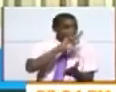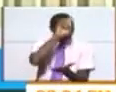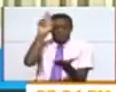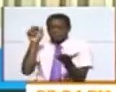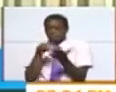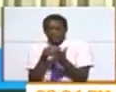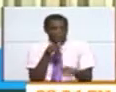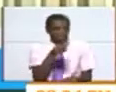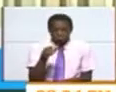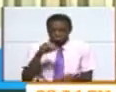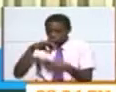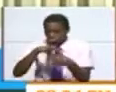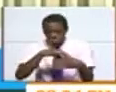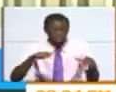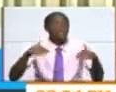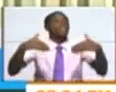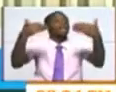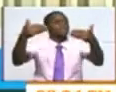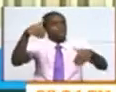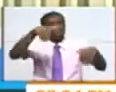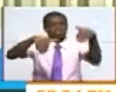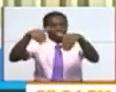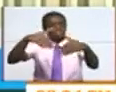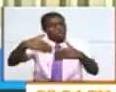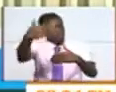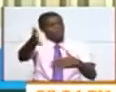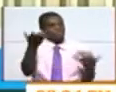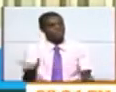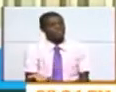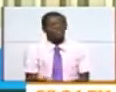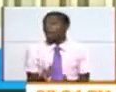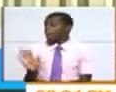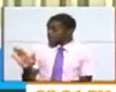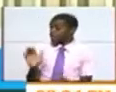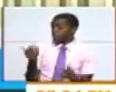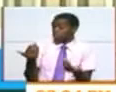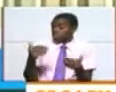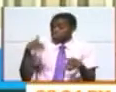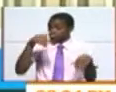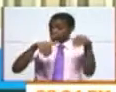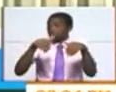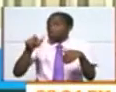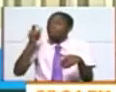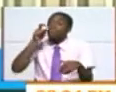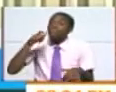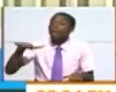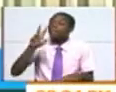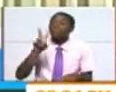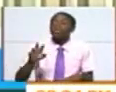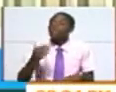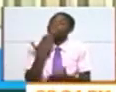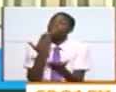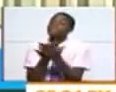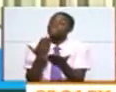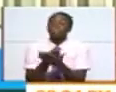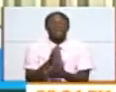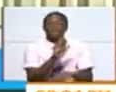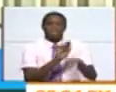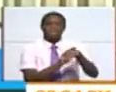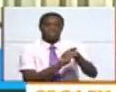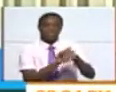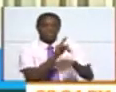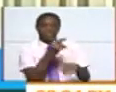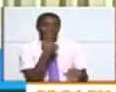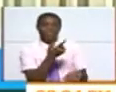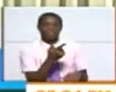referéndum. Claro que se celebrará un referéndum. ¿Por qué no se ha celebrado hasta ahora si es lo que pide el pueblo venezolano? No, perdone que le